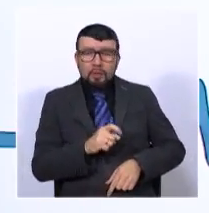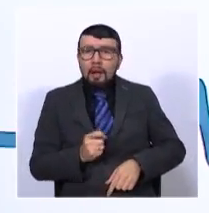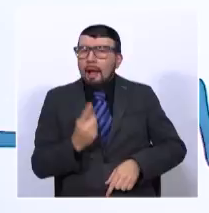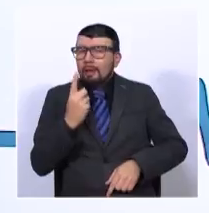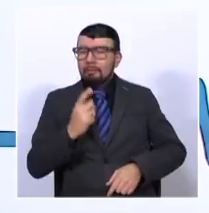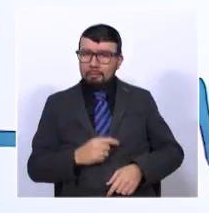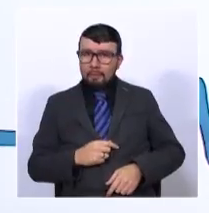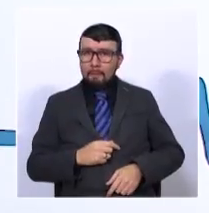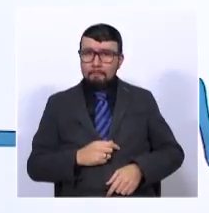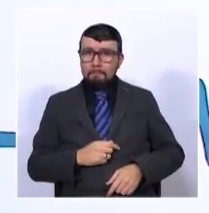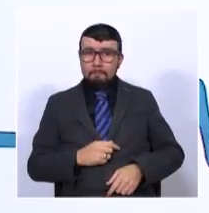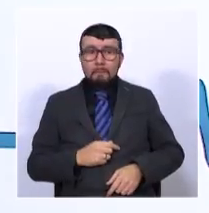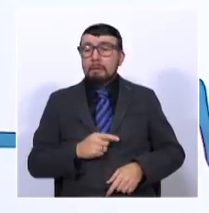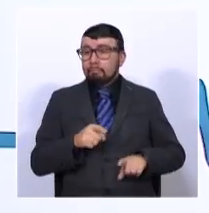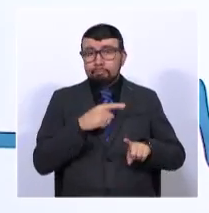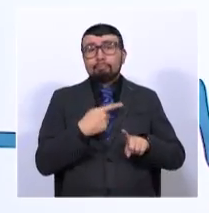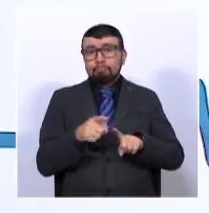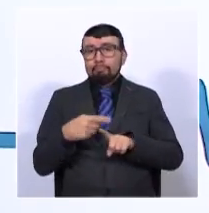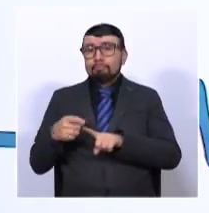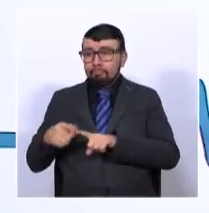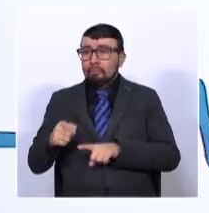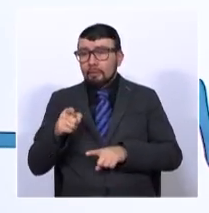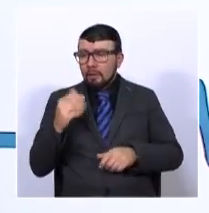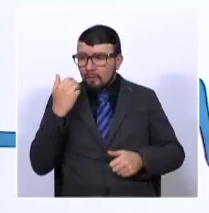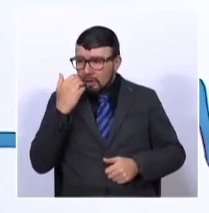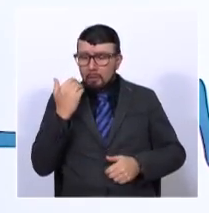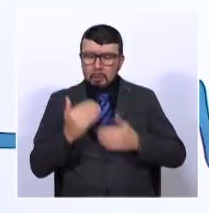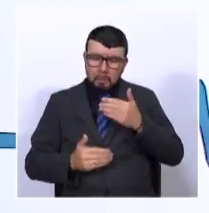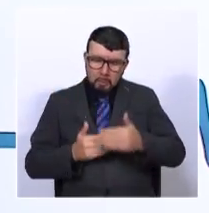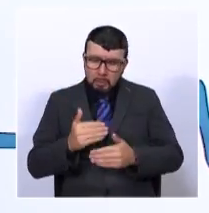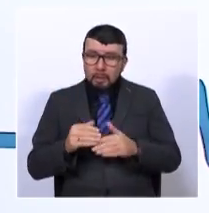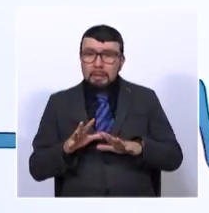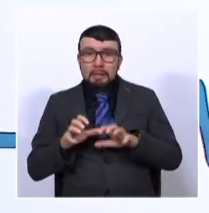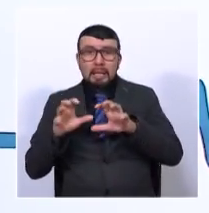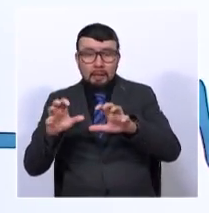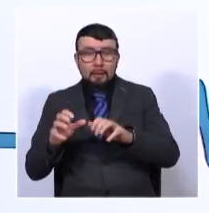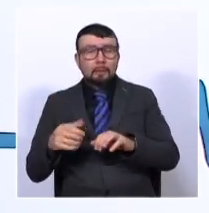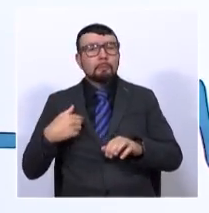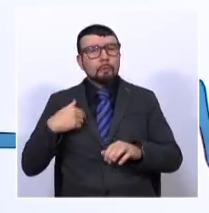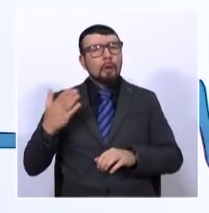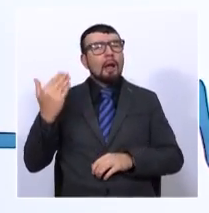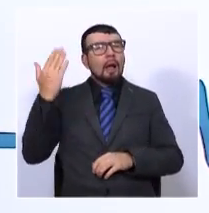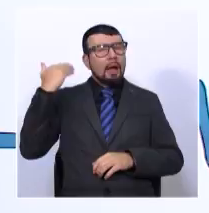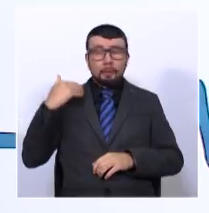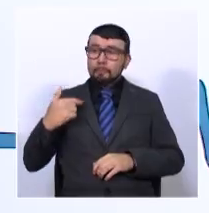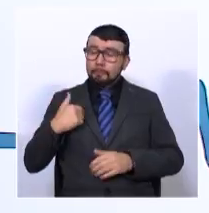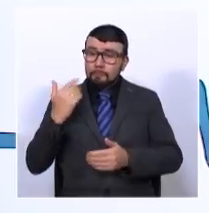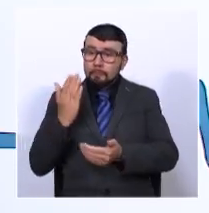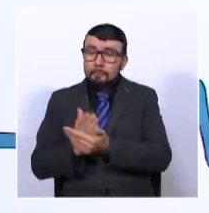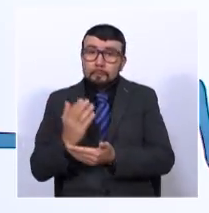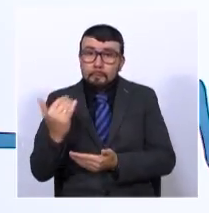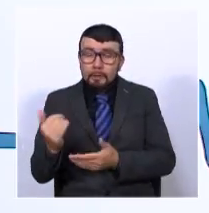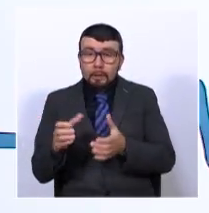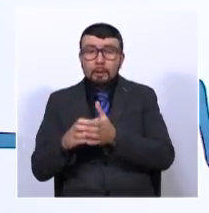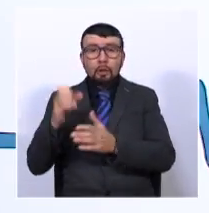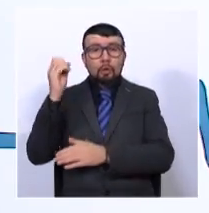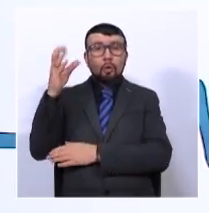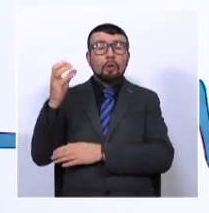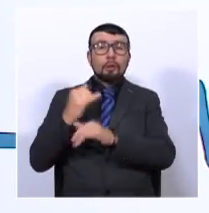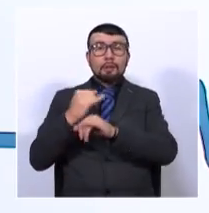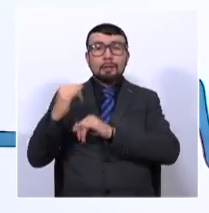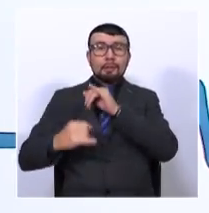muchos que finalmente pueden llegar a procesos de cáncer. Yo tuve la oportunidad de estar en un congreso internacional sobre cáncer en